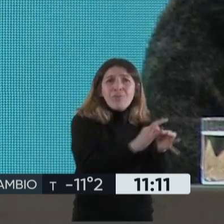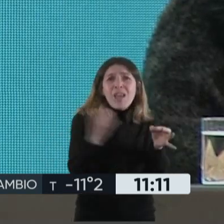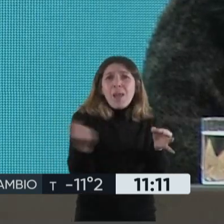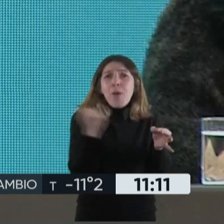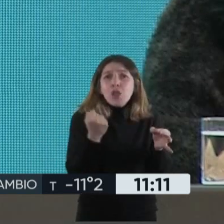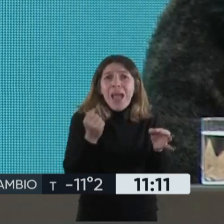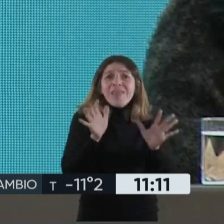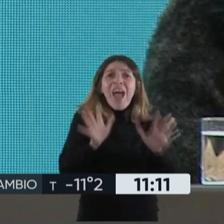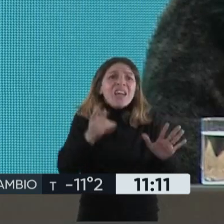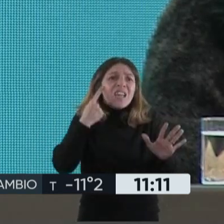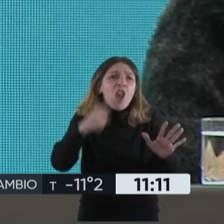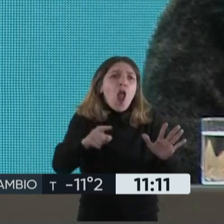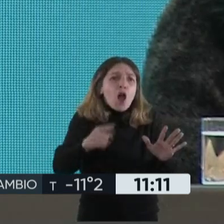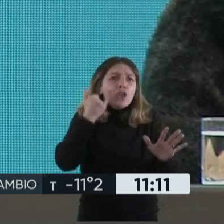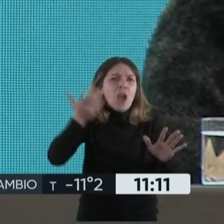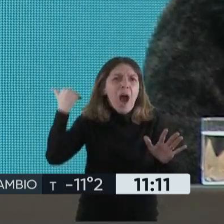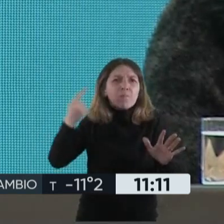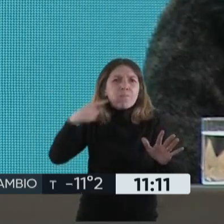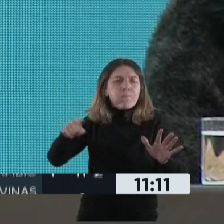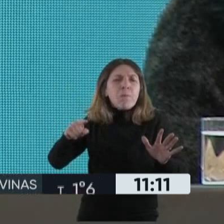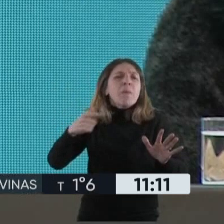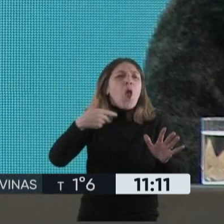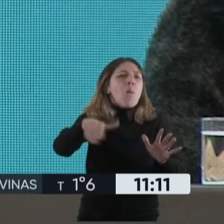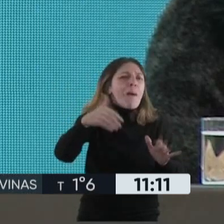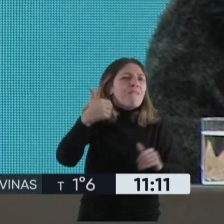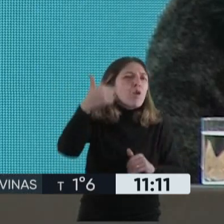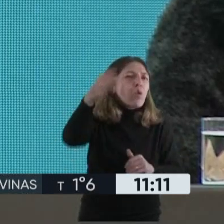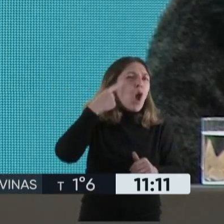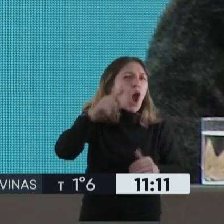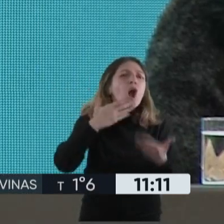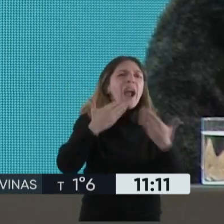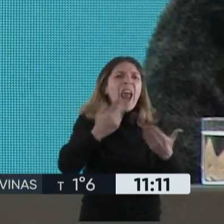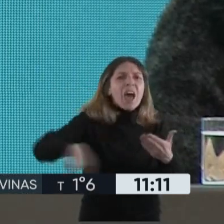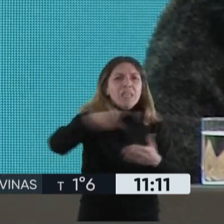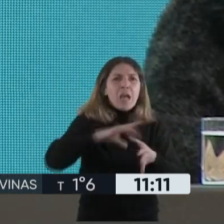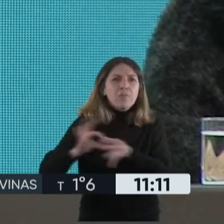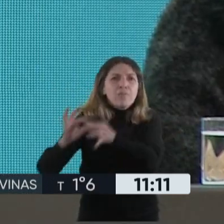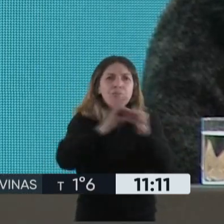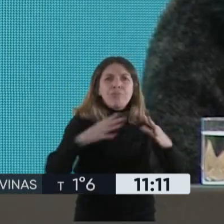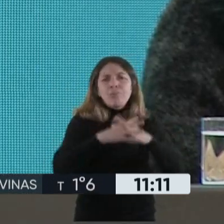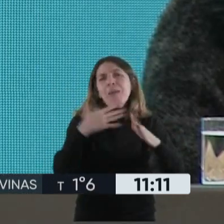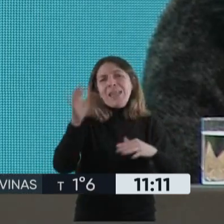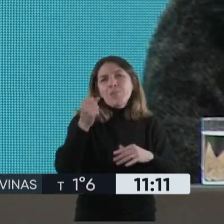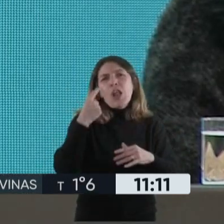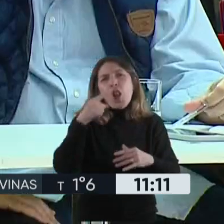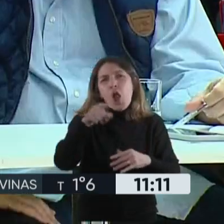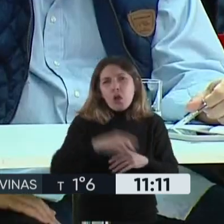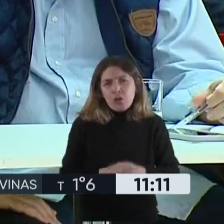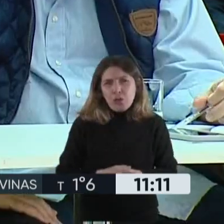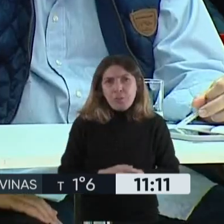de los logros que se han conseguido, pero creo que también van a ser parte de los logros más importantes que se van a seguir